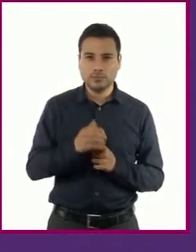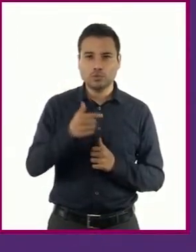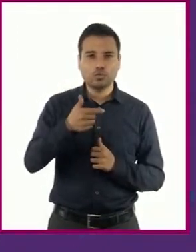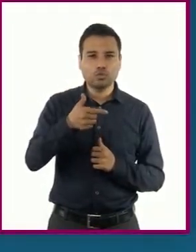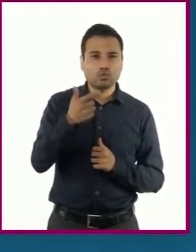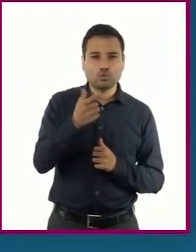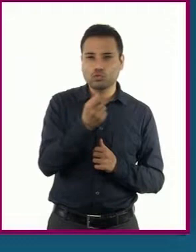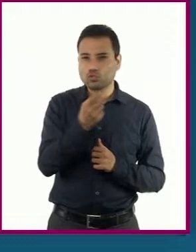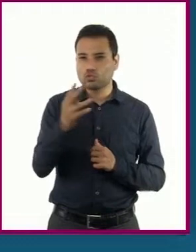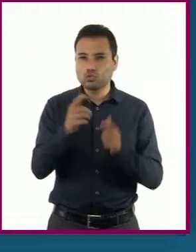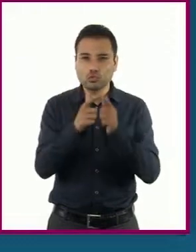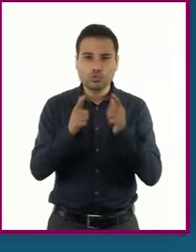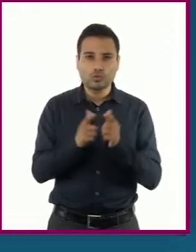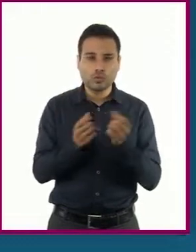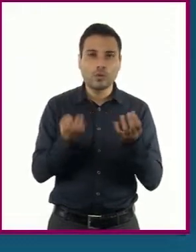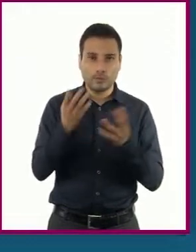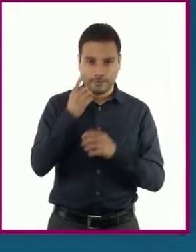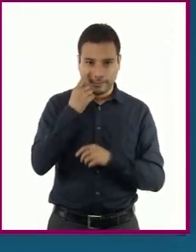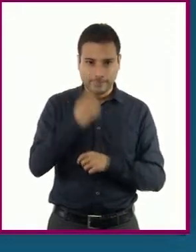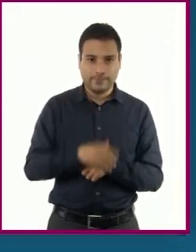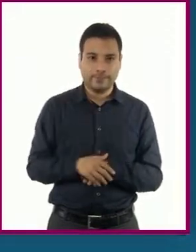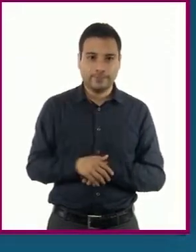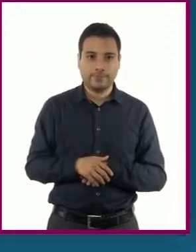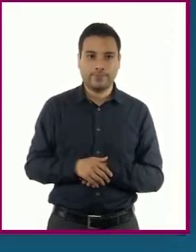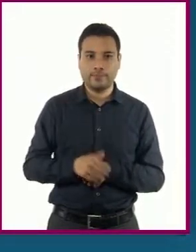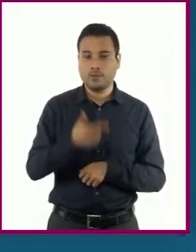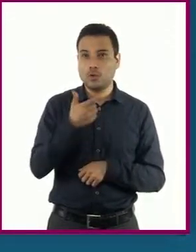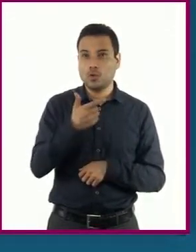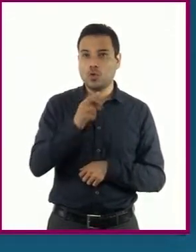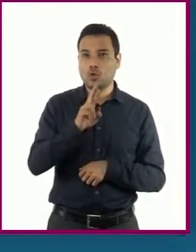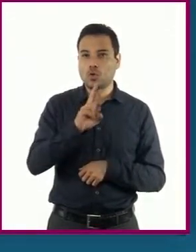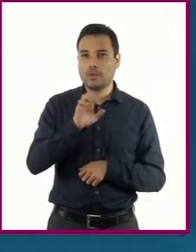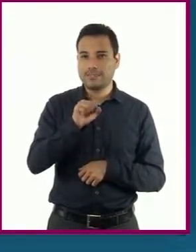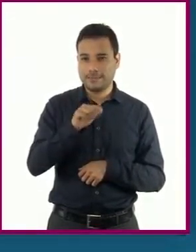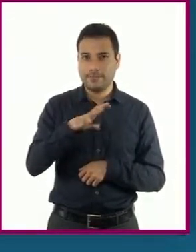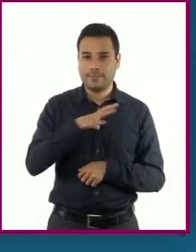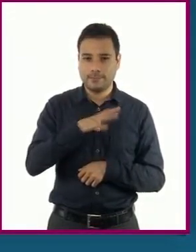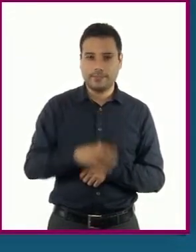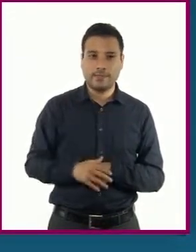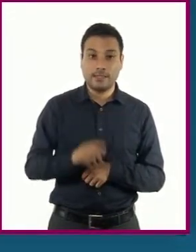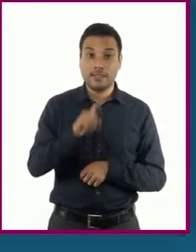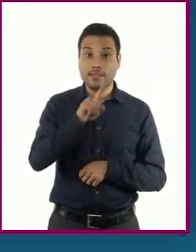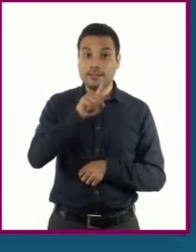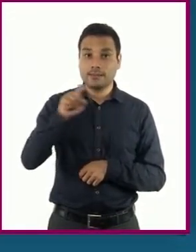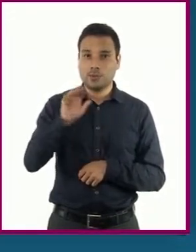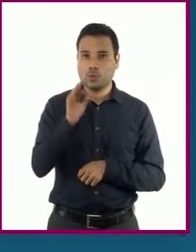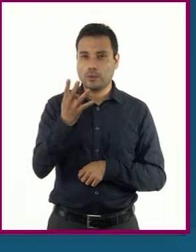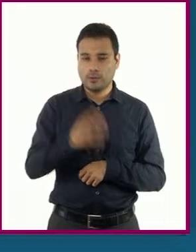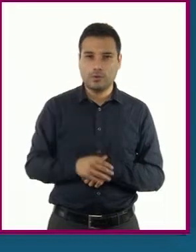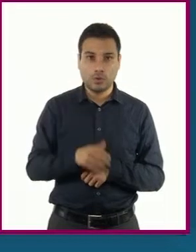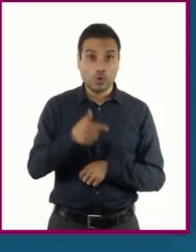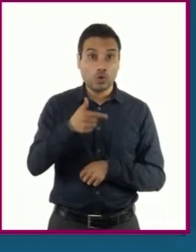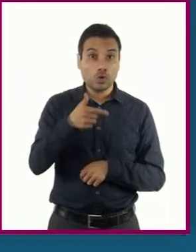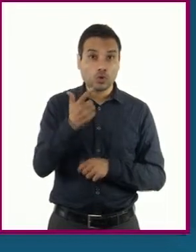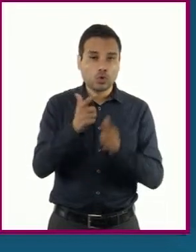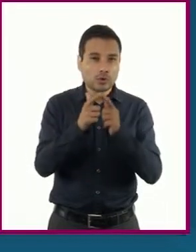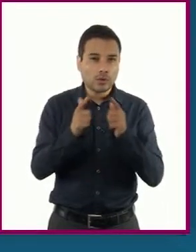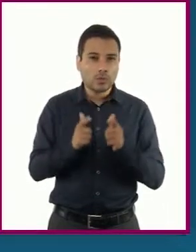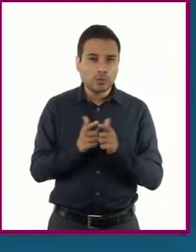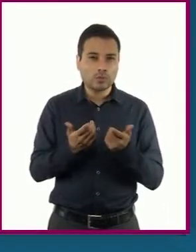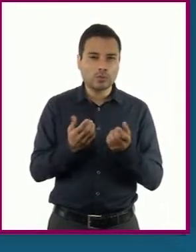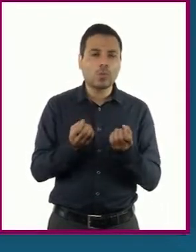Analicemos. Una gruesa tiene 144 unidades y una docena 12 unidades. Por lo tanto,